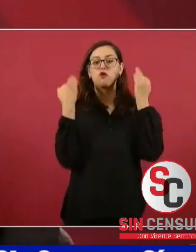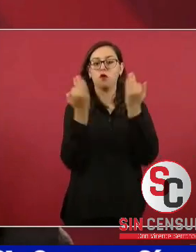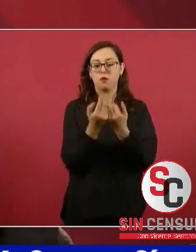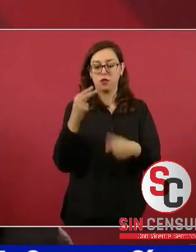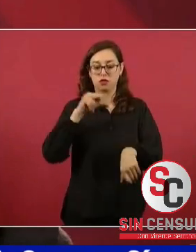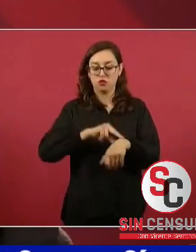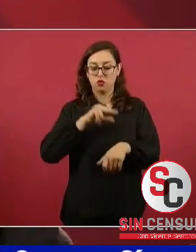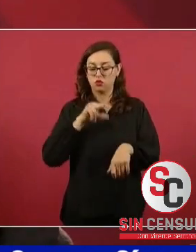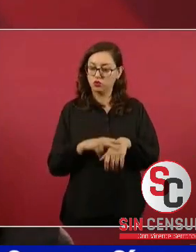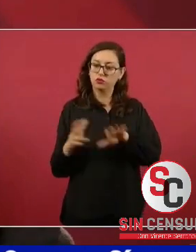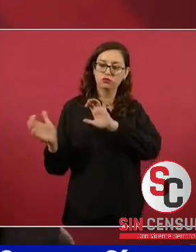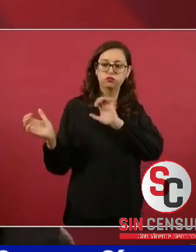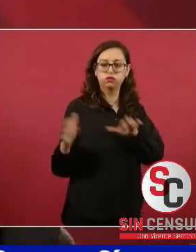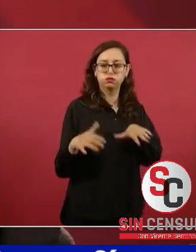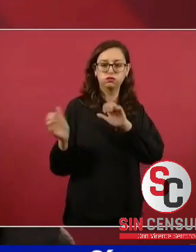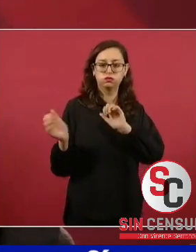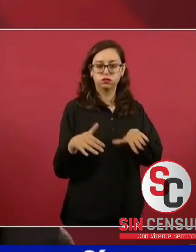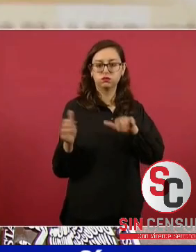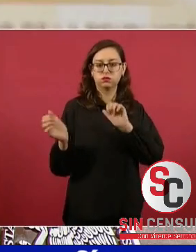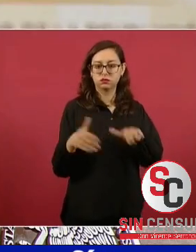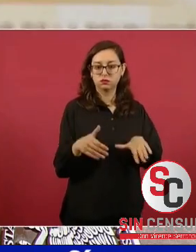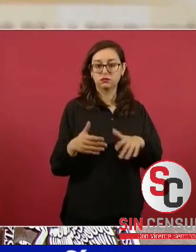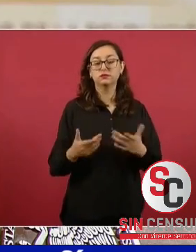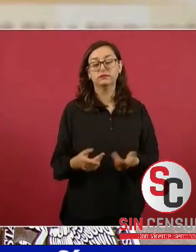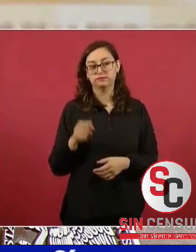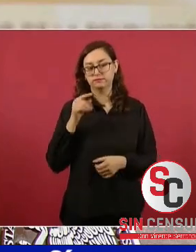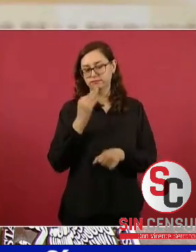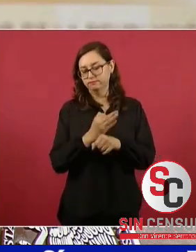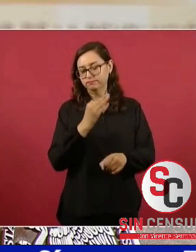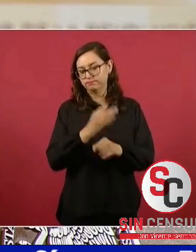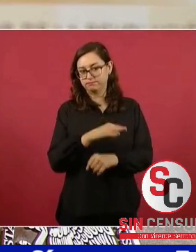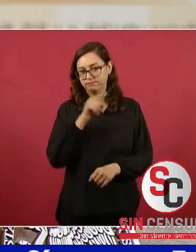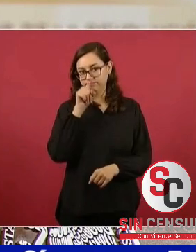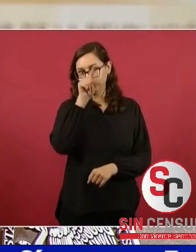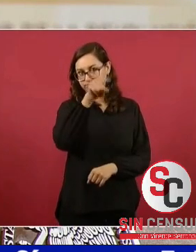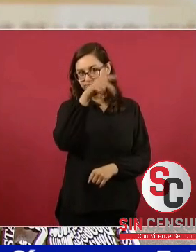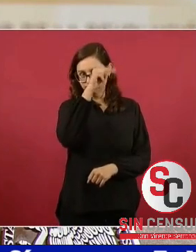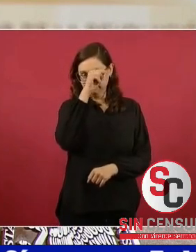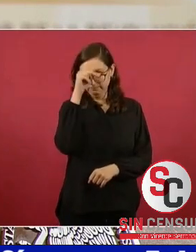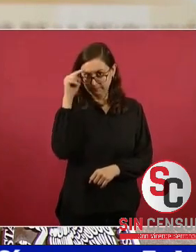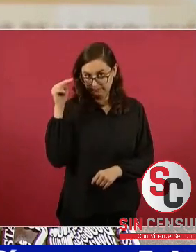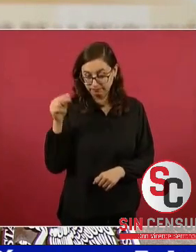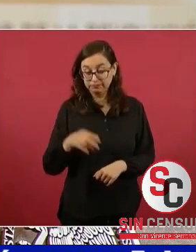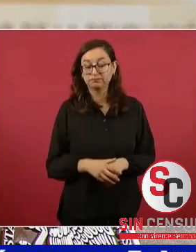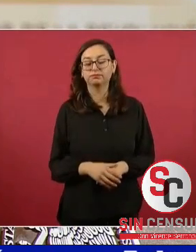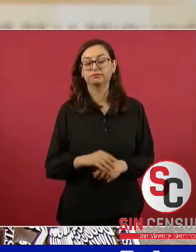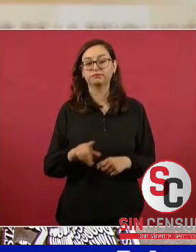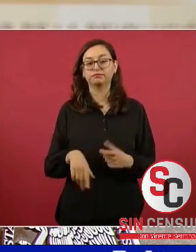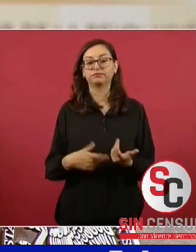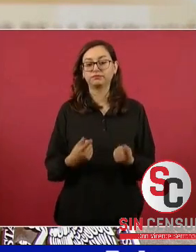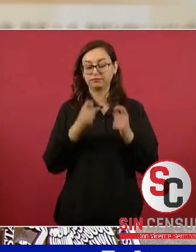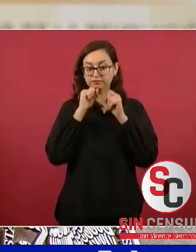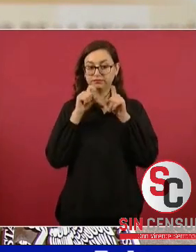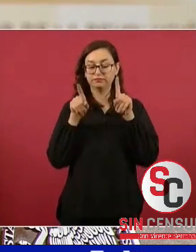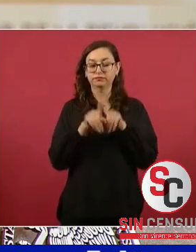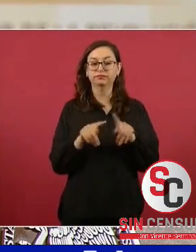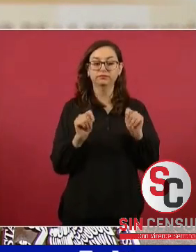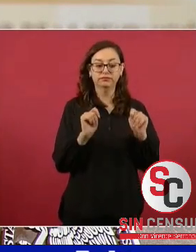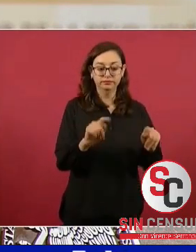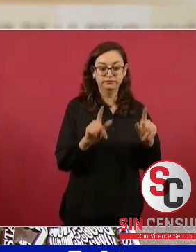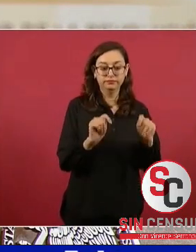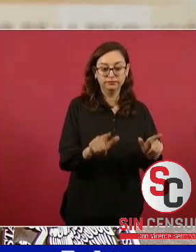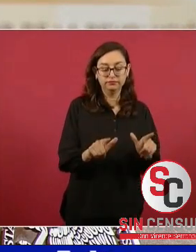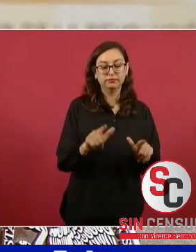médicos especialistas, en especial en Nayarit. Los avances generales en Tlaxcala, Colima y